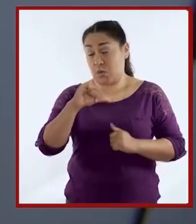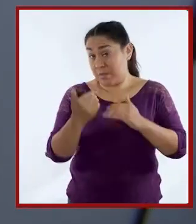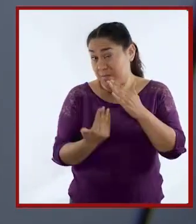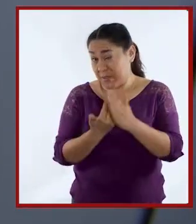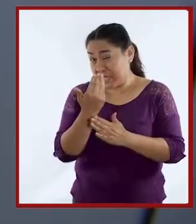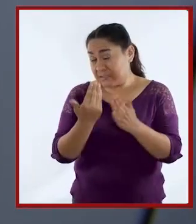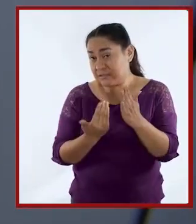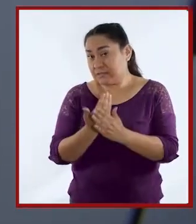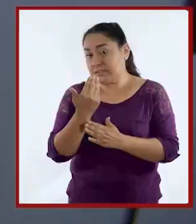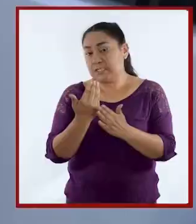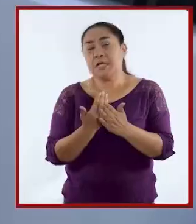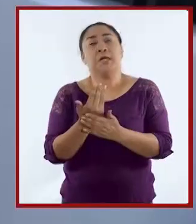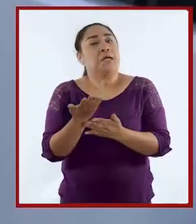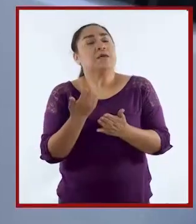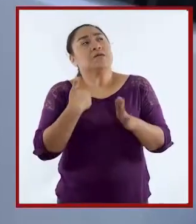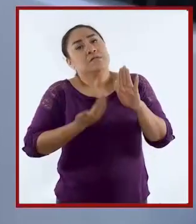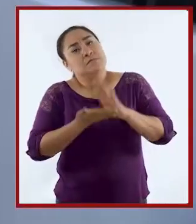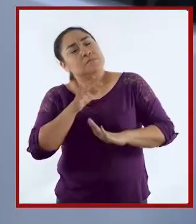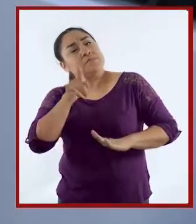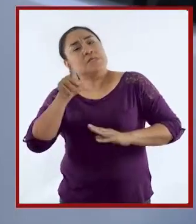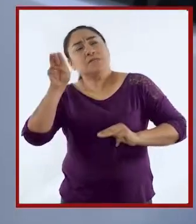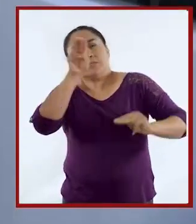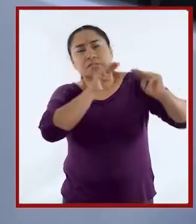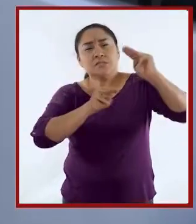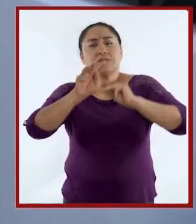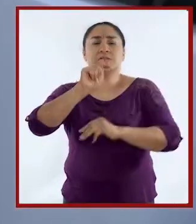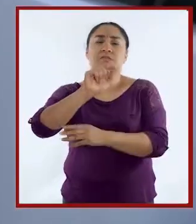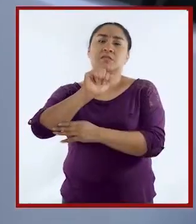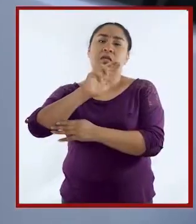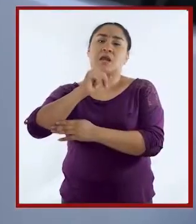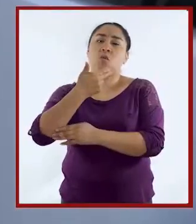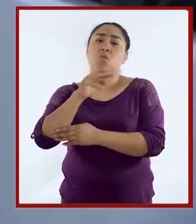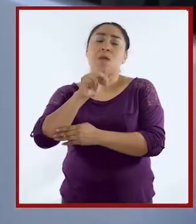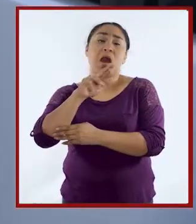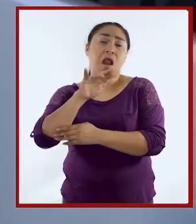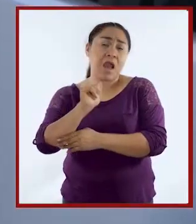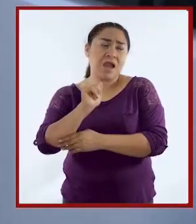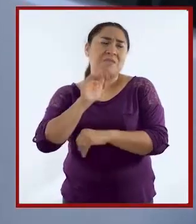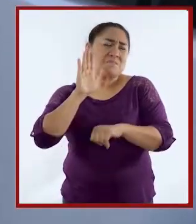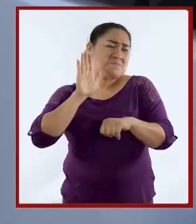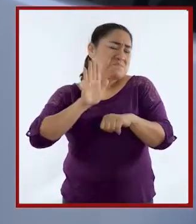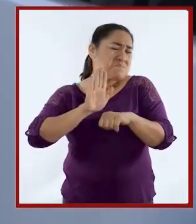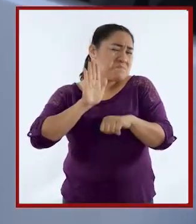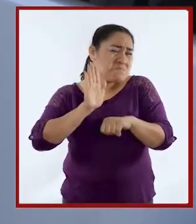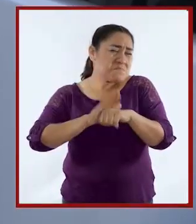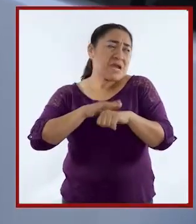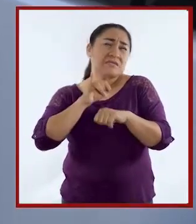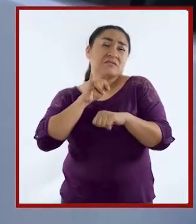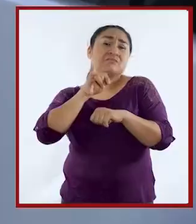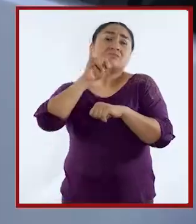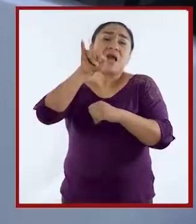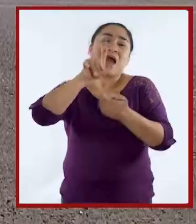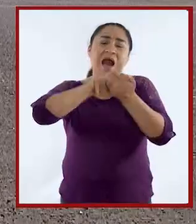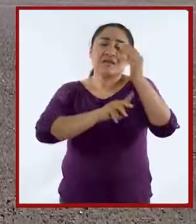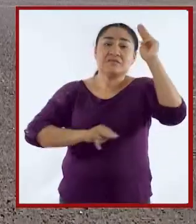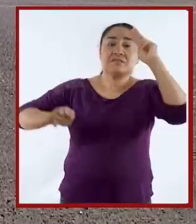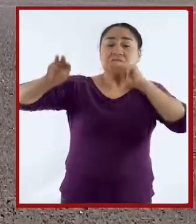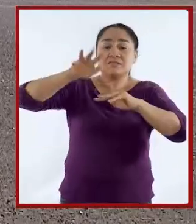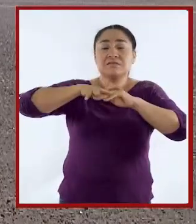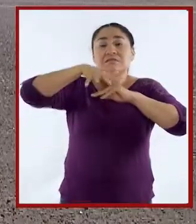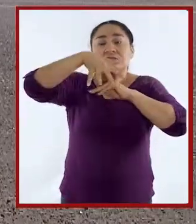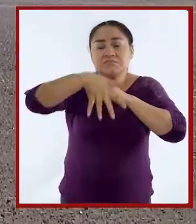joven. Esta mañana salgo a la Sierra Tarahumara, a lo más profundo de las